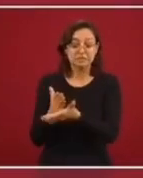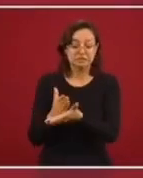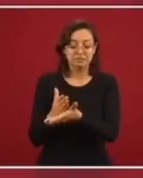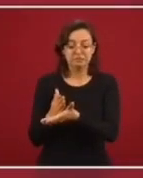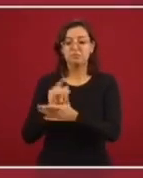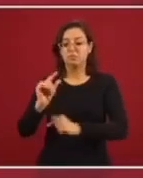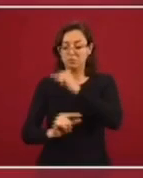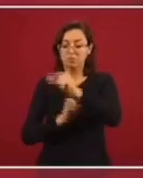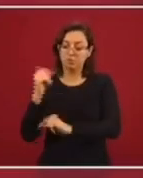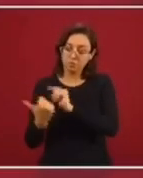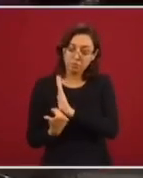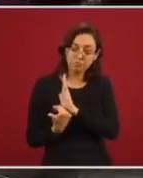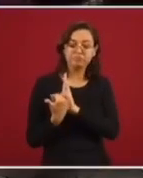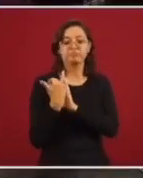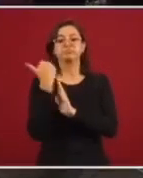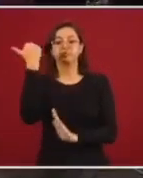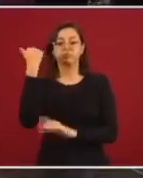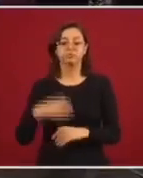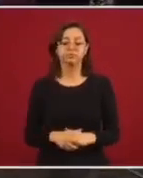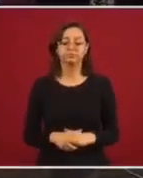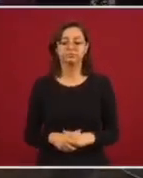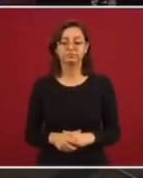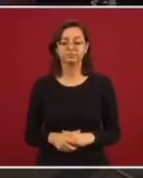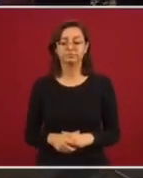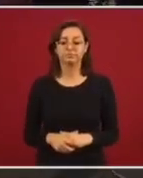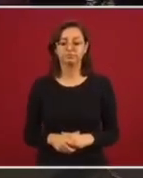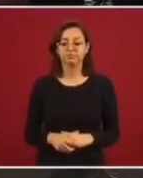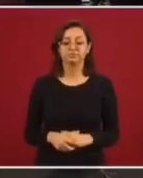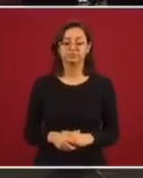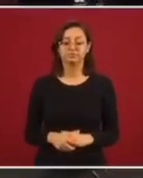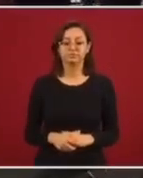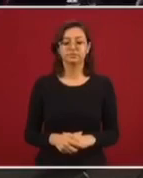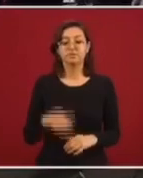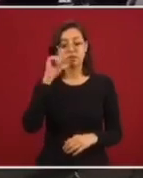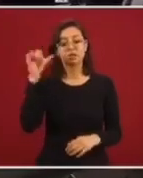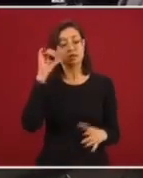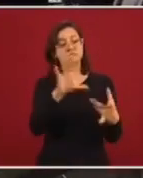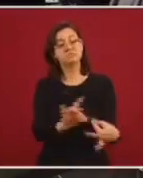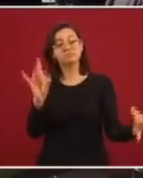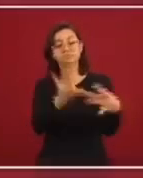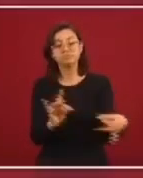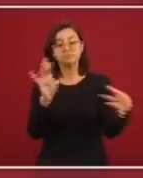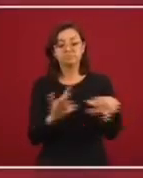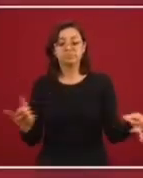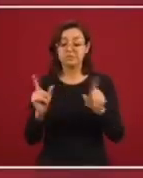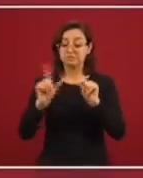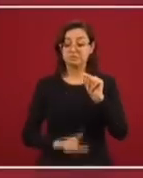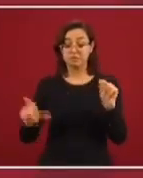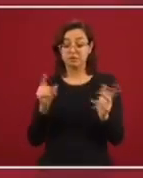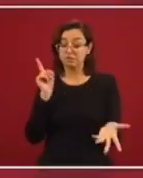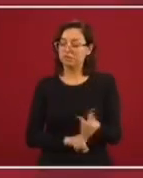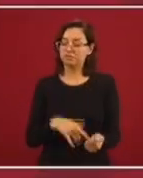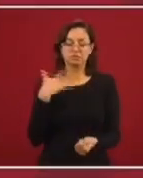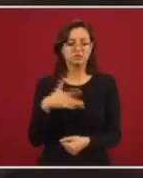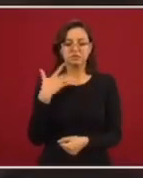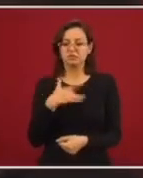la producción. Eso se argumentó ayer, de que para nosotros era